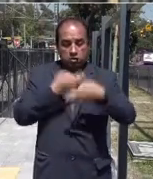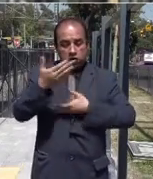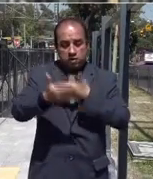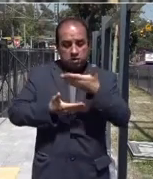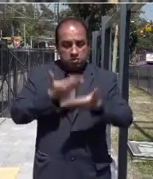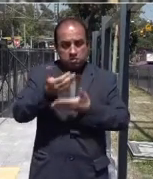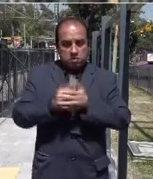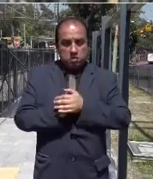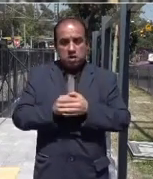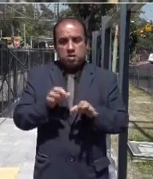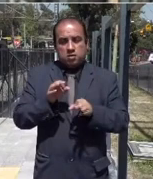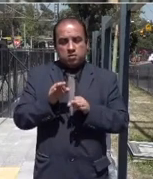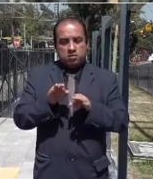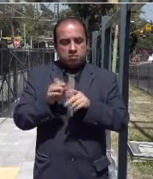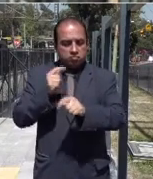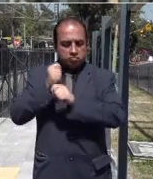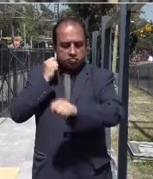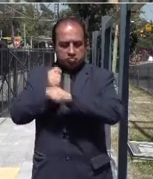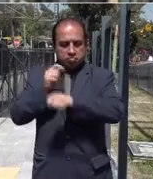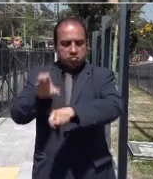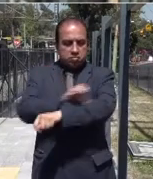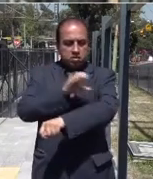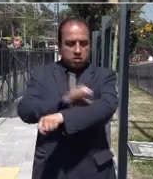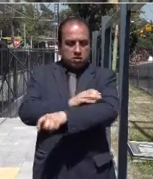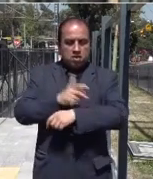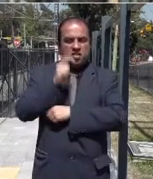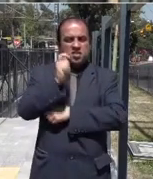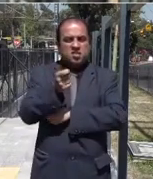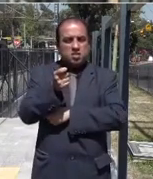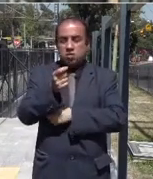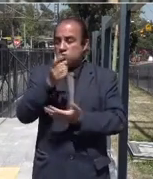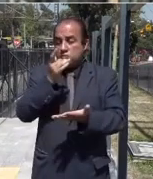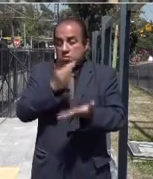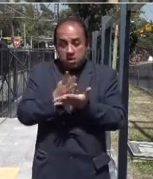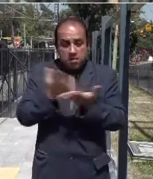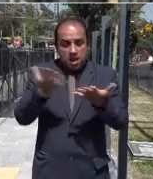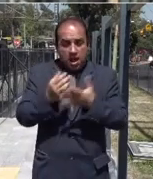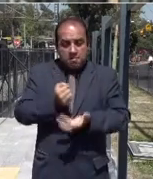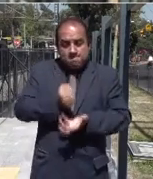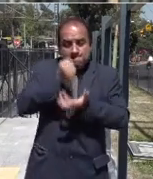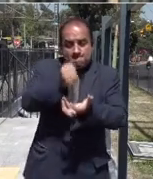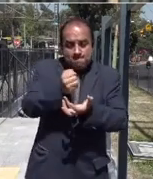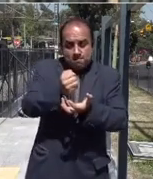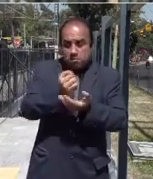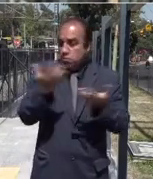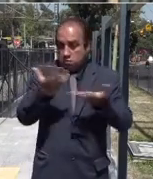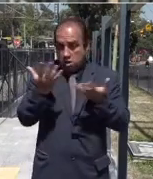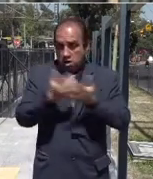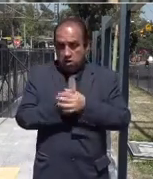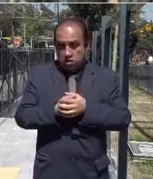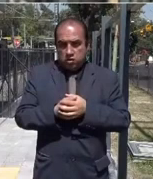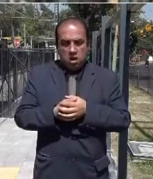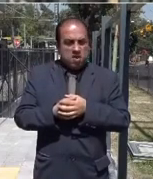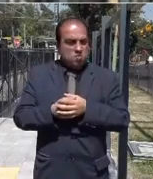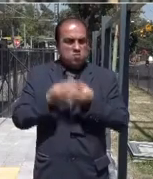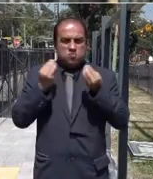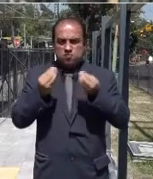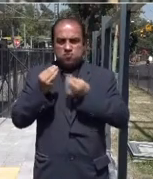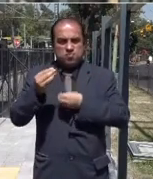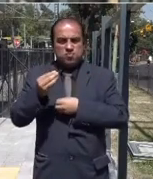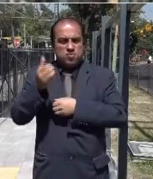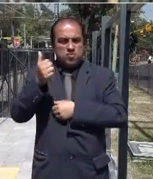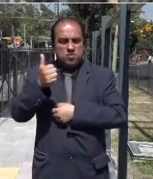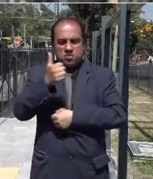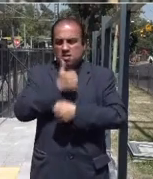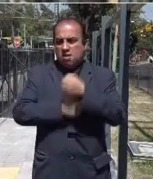transportes eléctricos. Y esto es porque no solo se está haciendo una inversión que no se había hecho en décadas en las vías